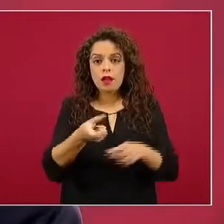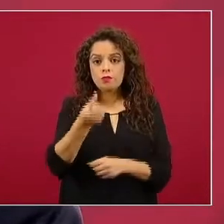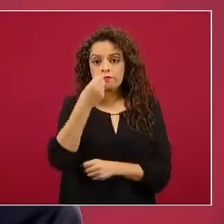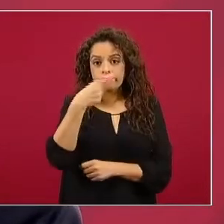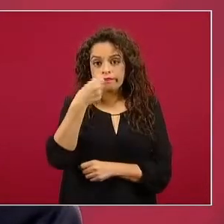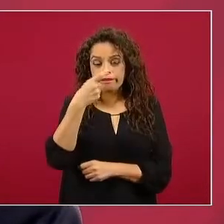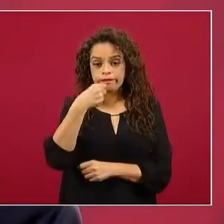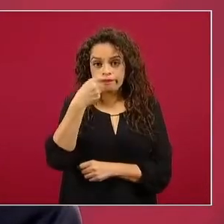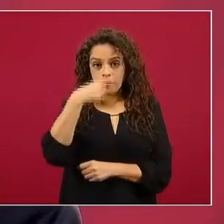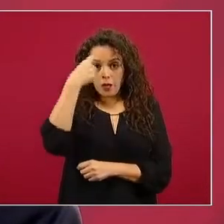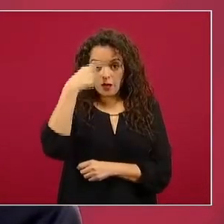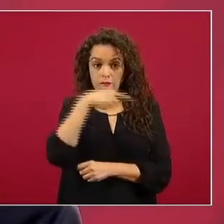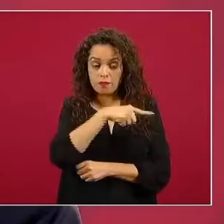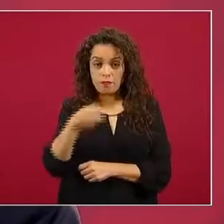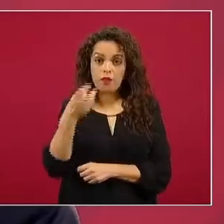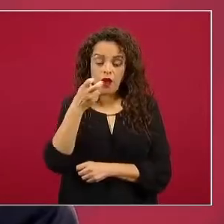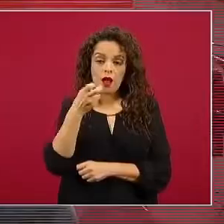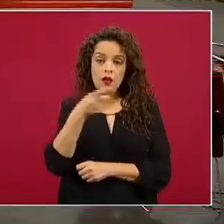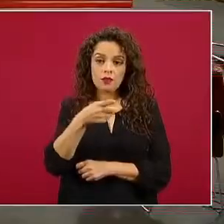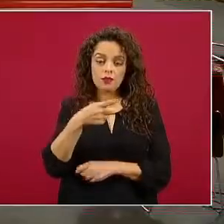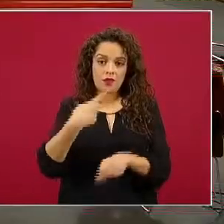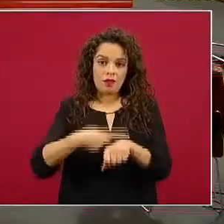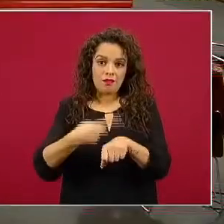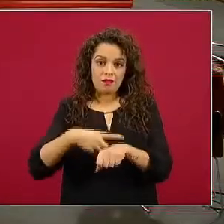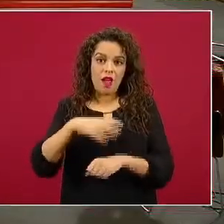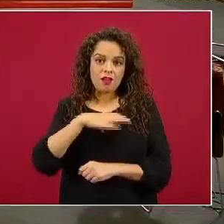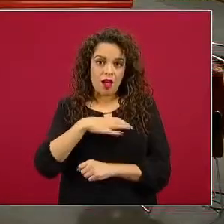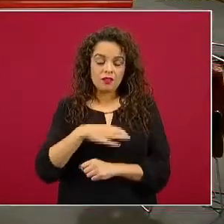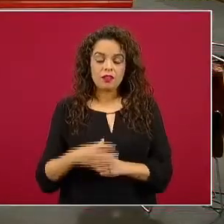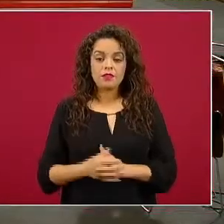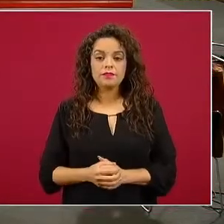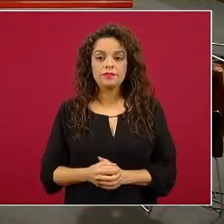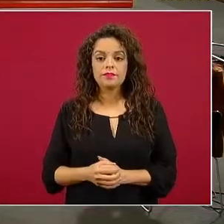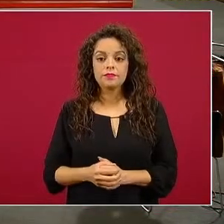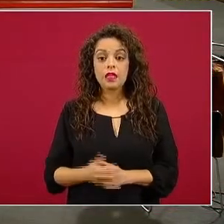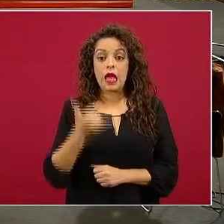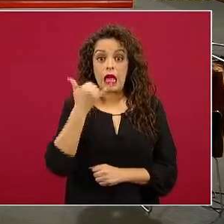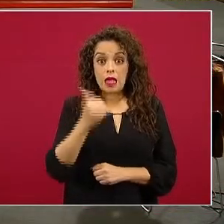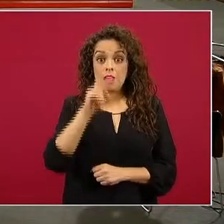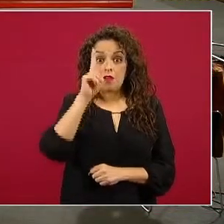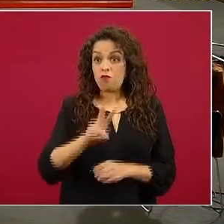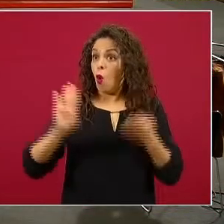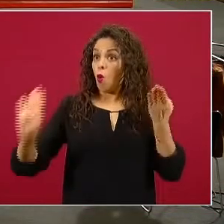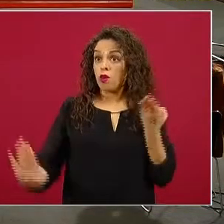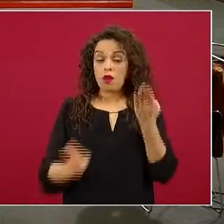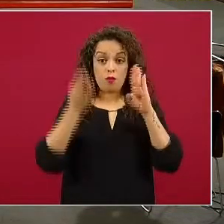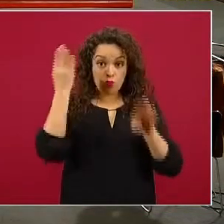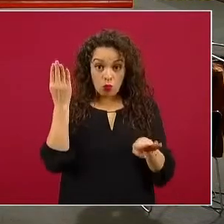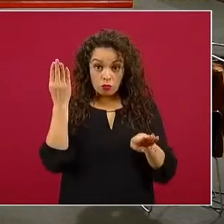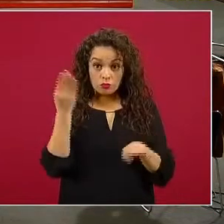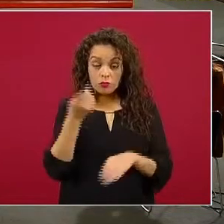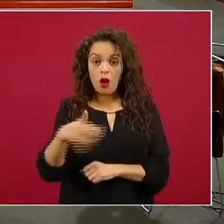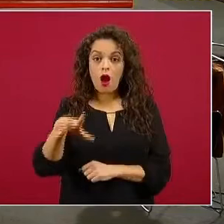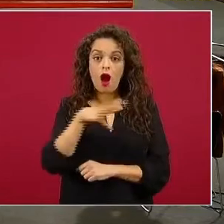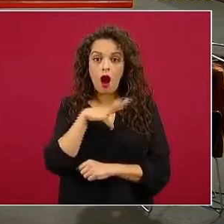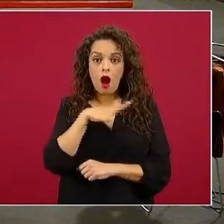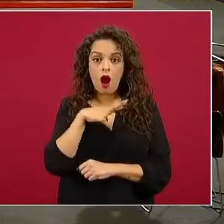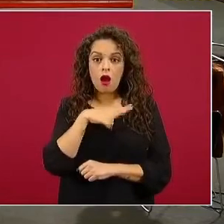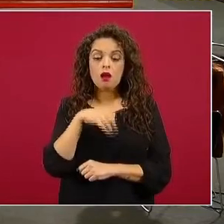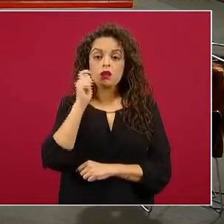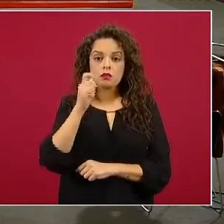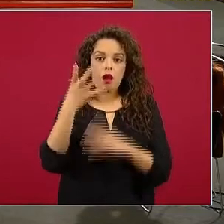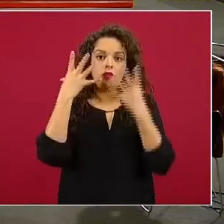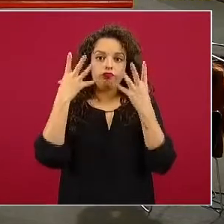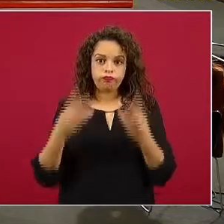de insumos, en este caso los medicamentos. Importantemente también a nivel mundial, existen estas concentraciones de